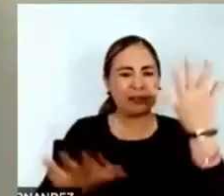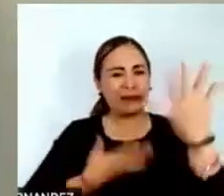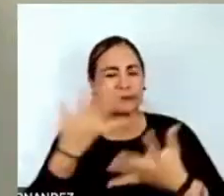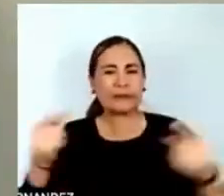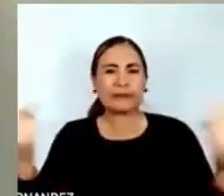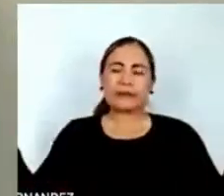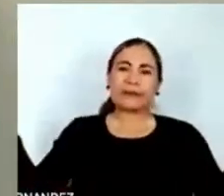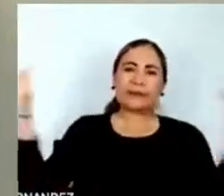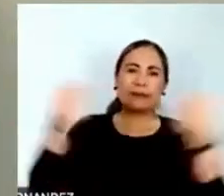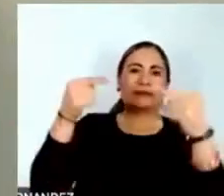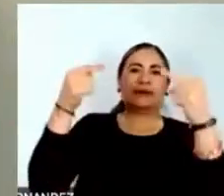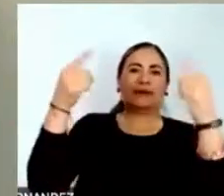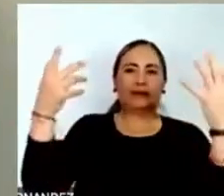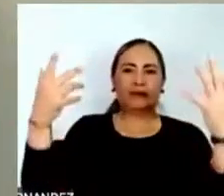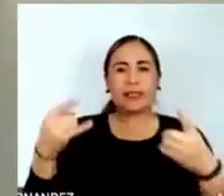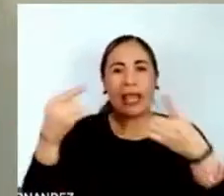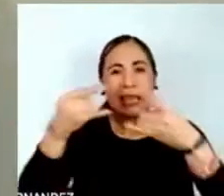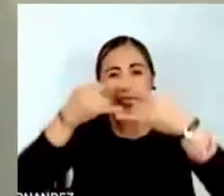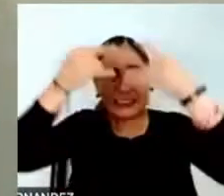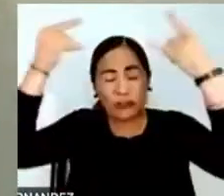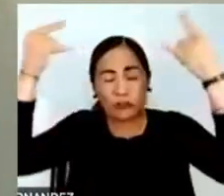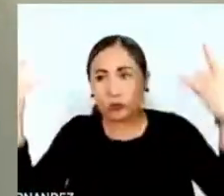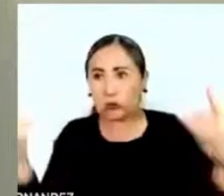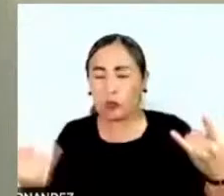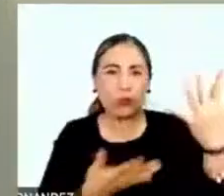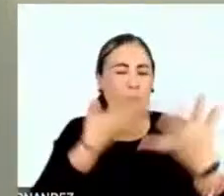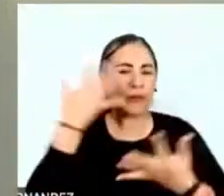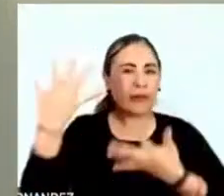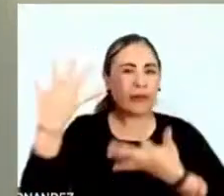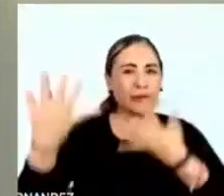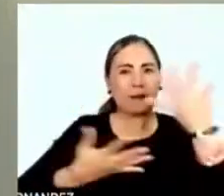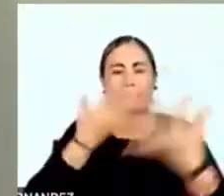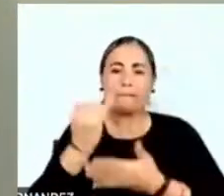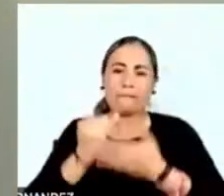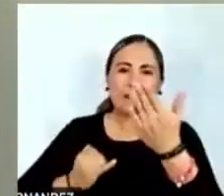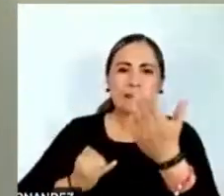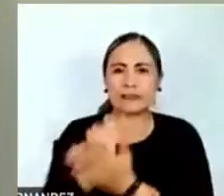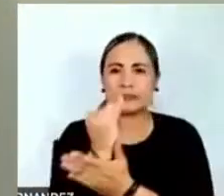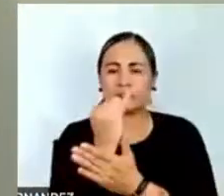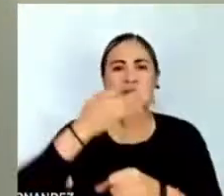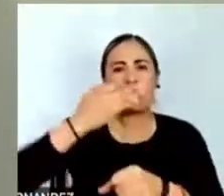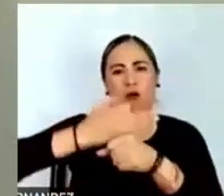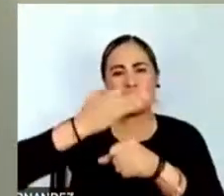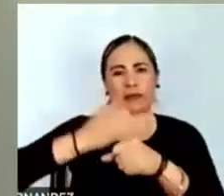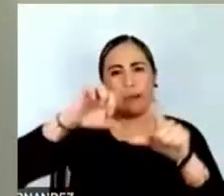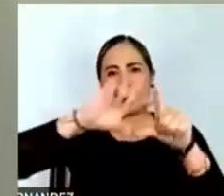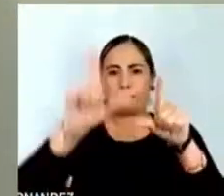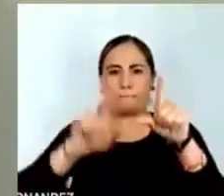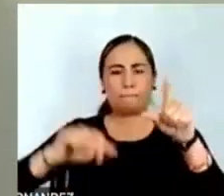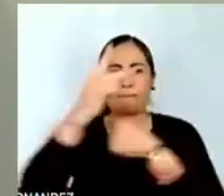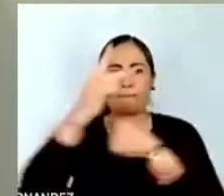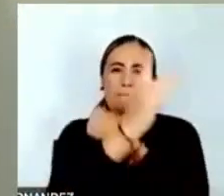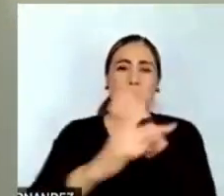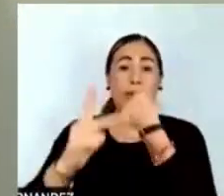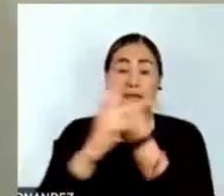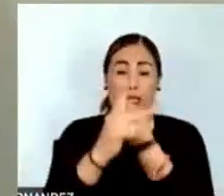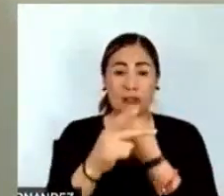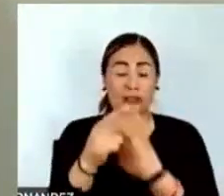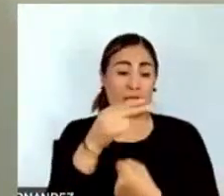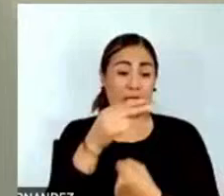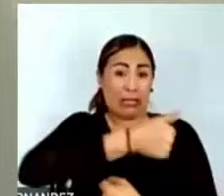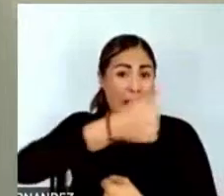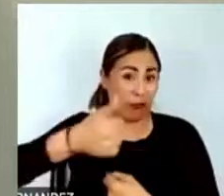la serie de decisiones que, como nación, tomemos en estos momentos, dependerá la forma en que pasemos